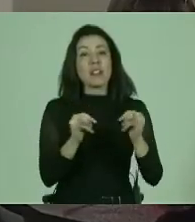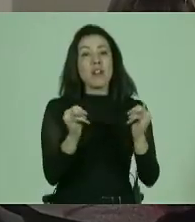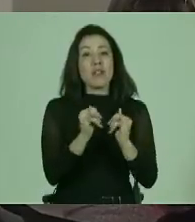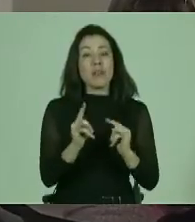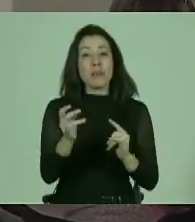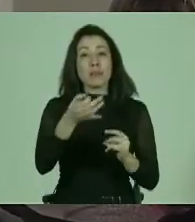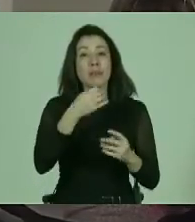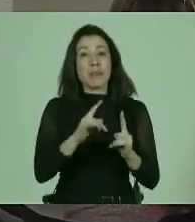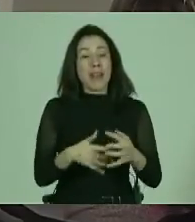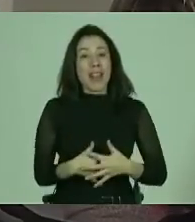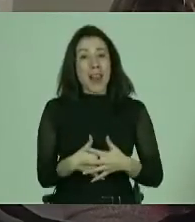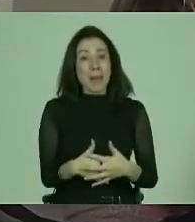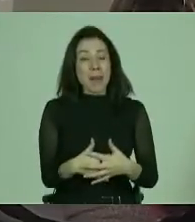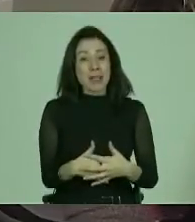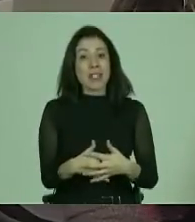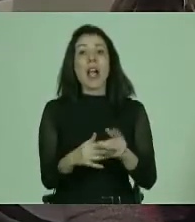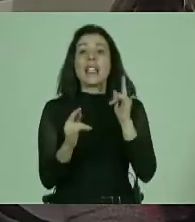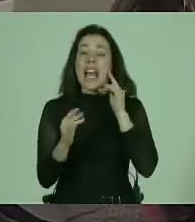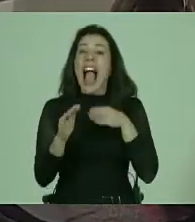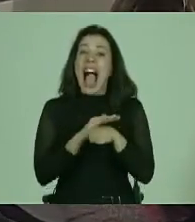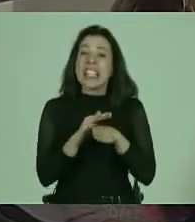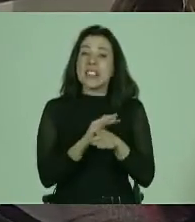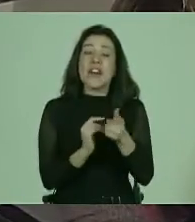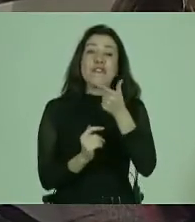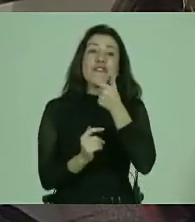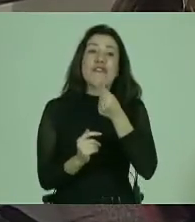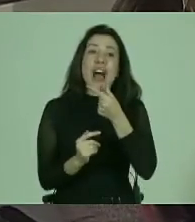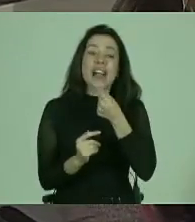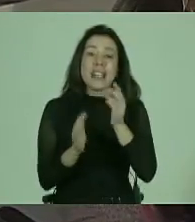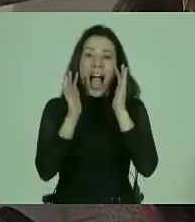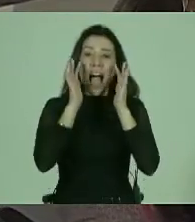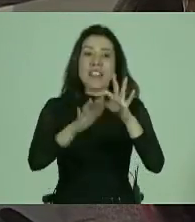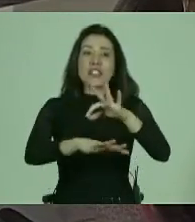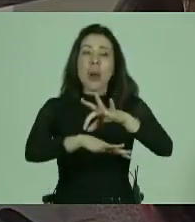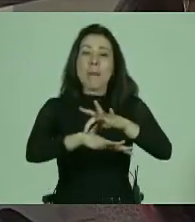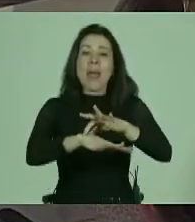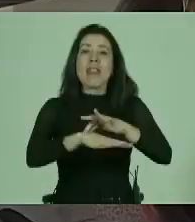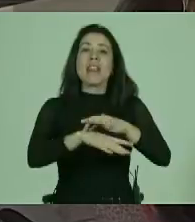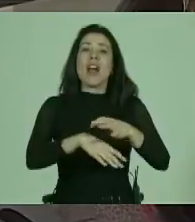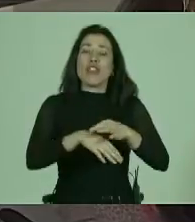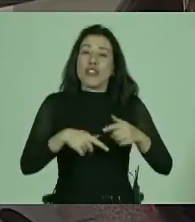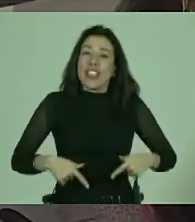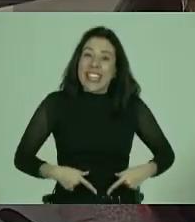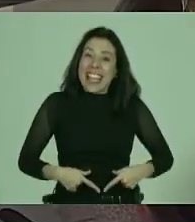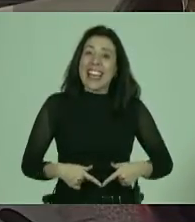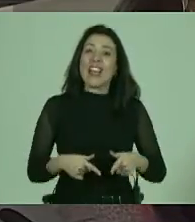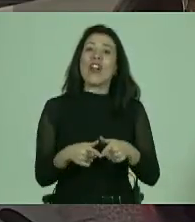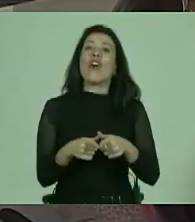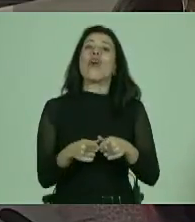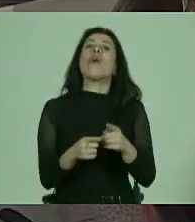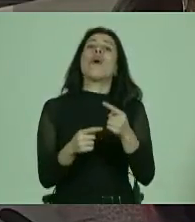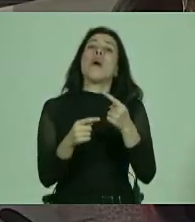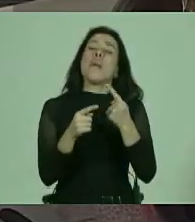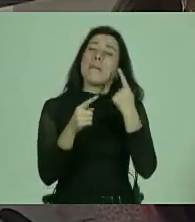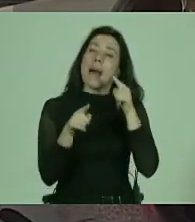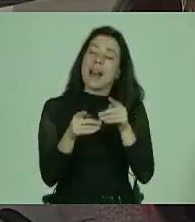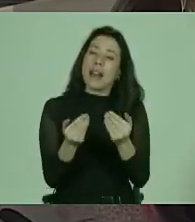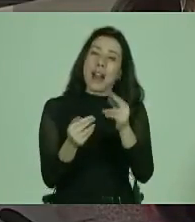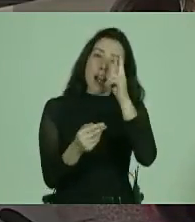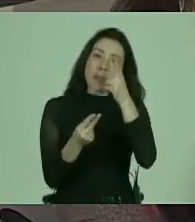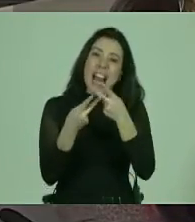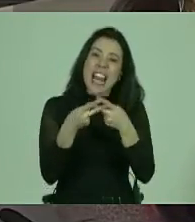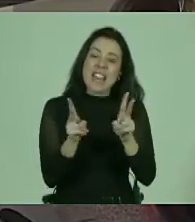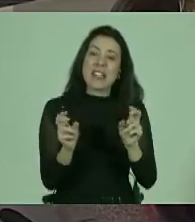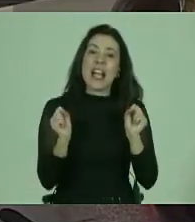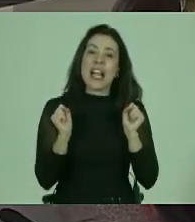anticonceptivos estén accesibles facilitar la atención médica y ginecológica adecuada las circunstancias del caso respetar la